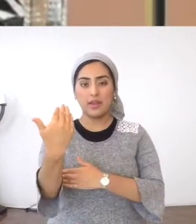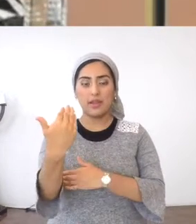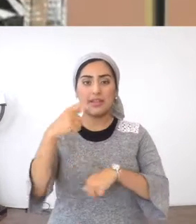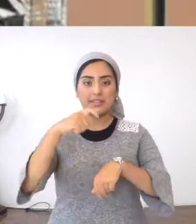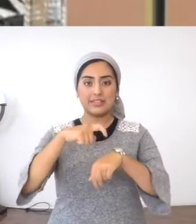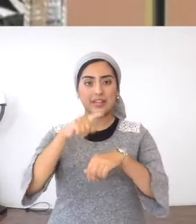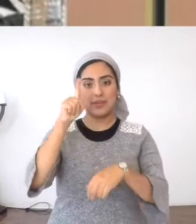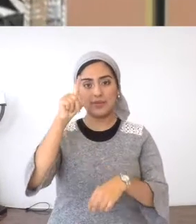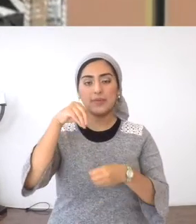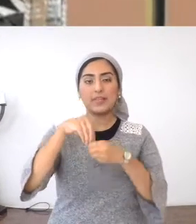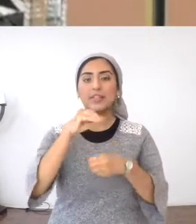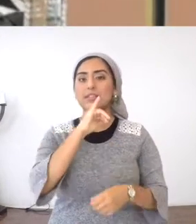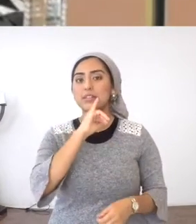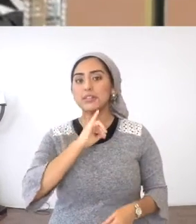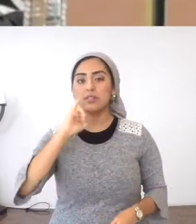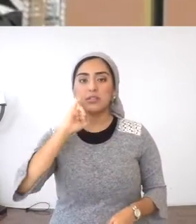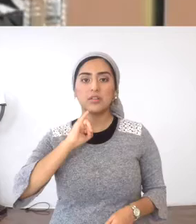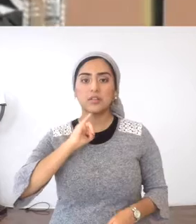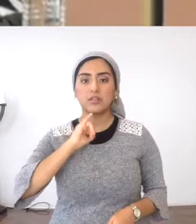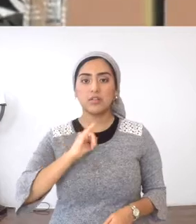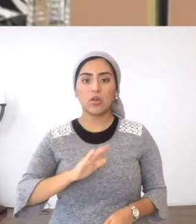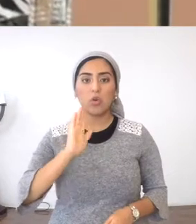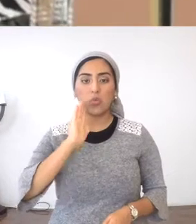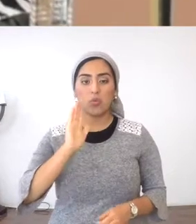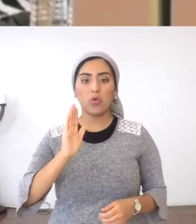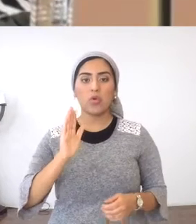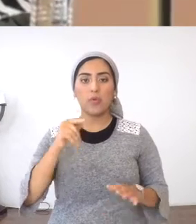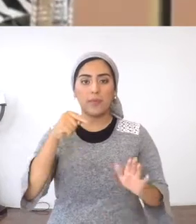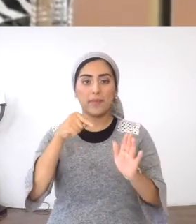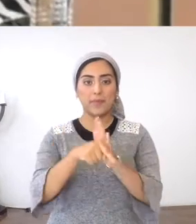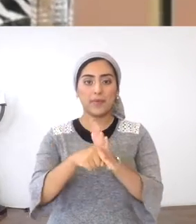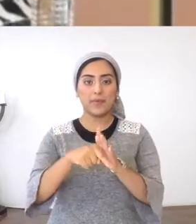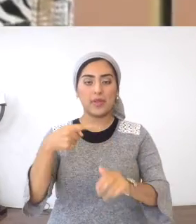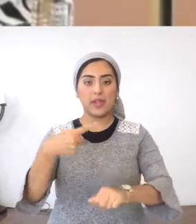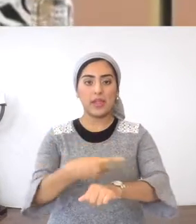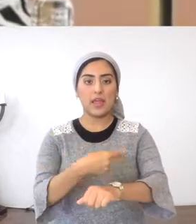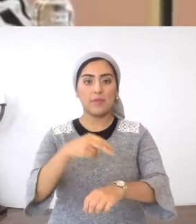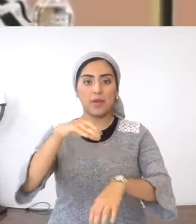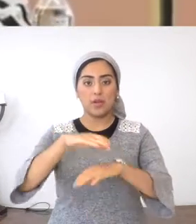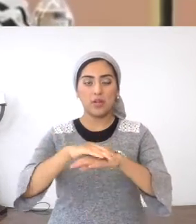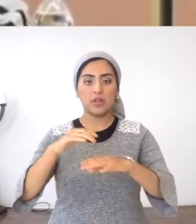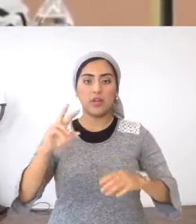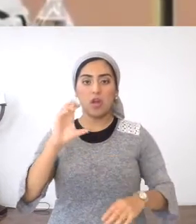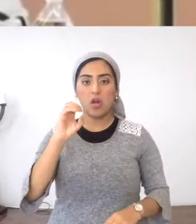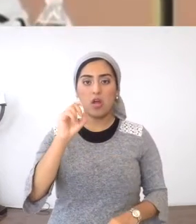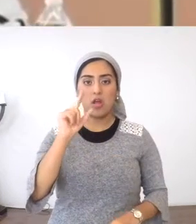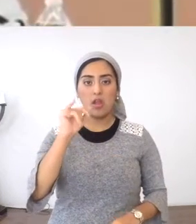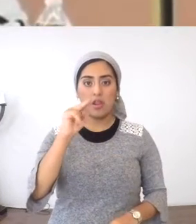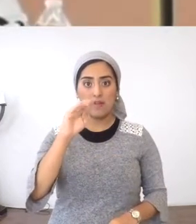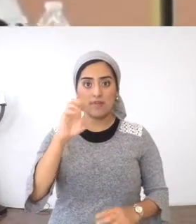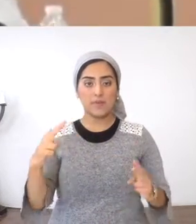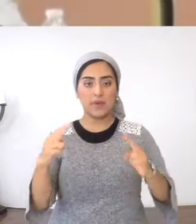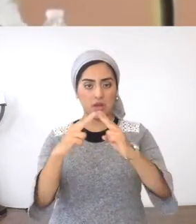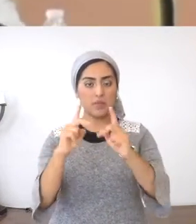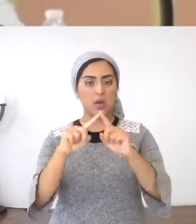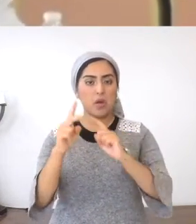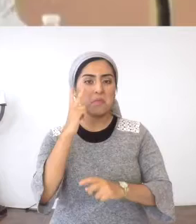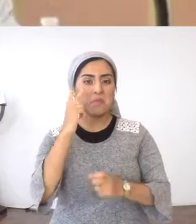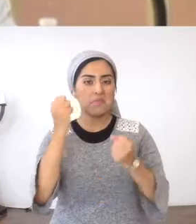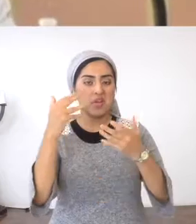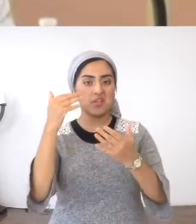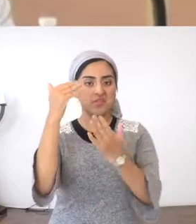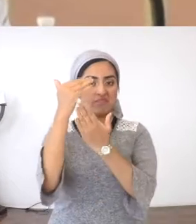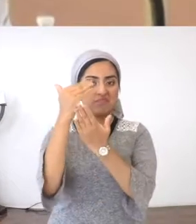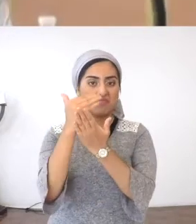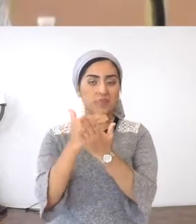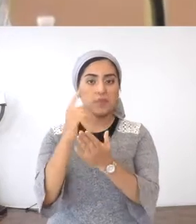Hora de Israel Se va a hacer un sacrificio De un cordero En el monte de los olivos Pero vamos a ver